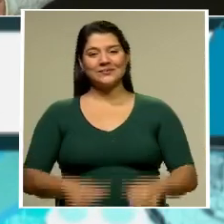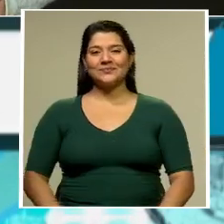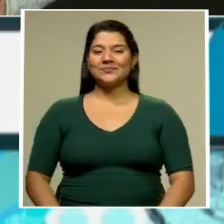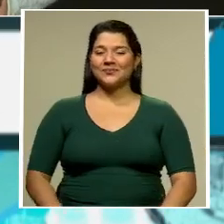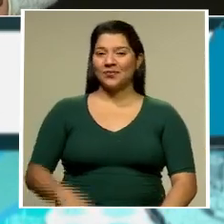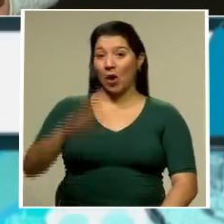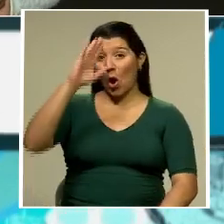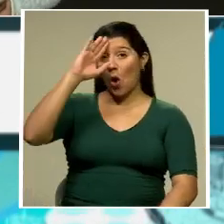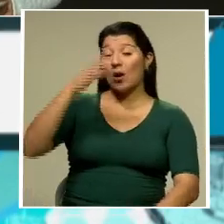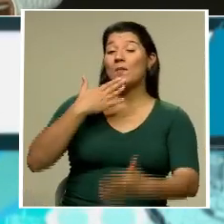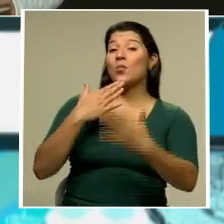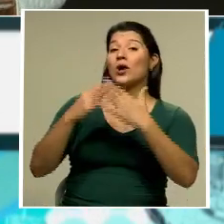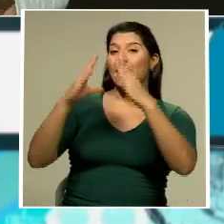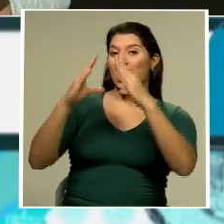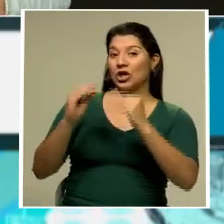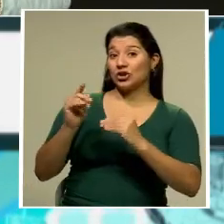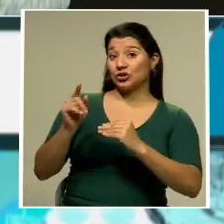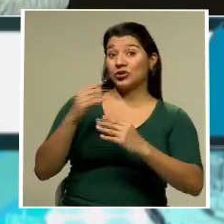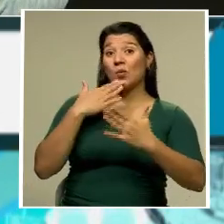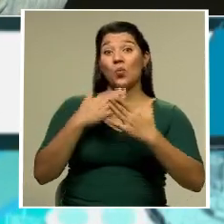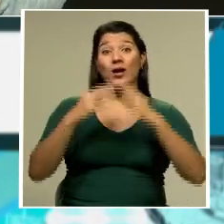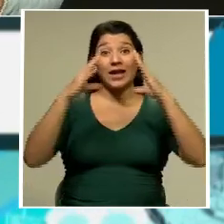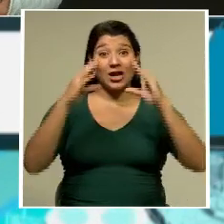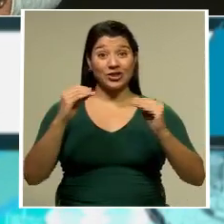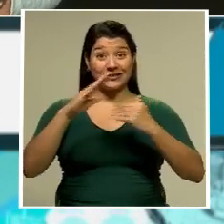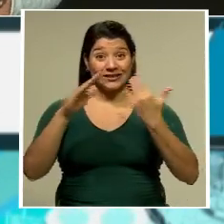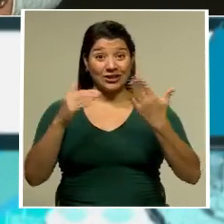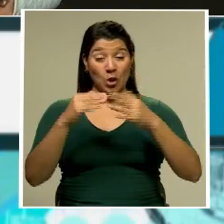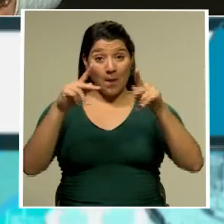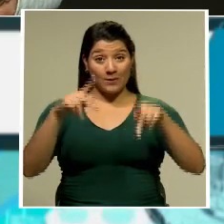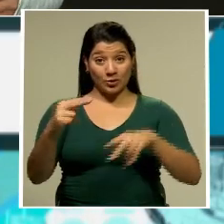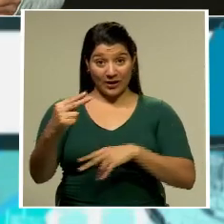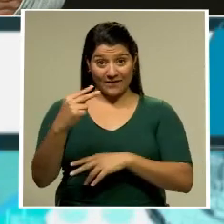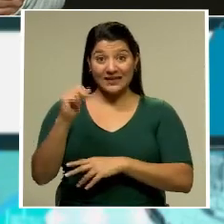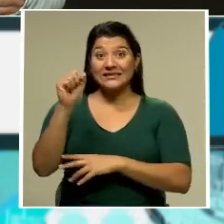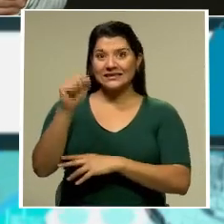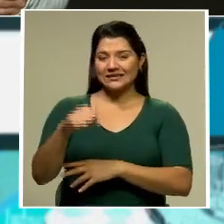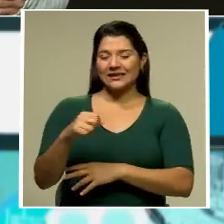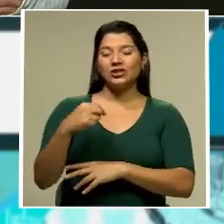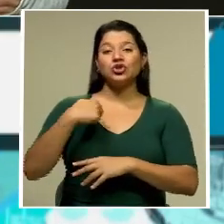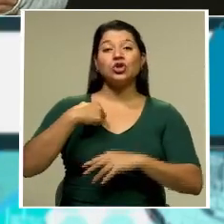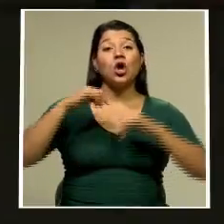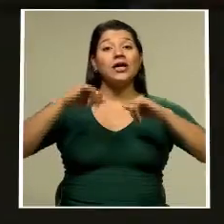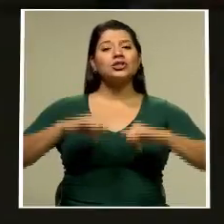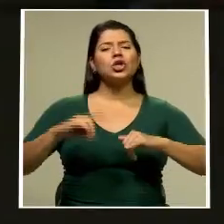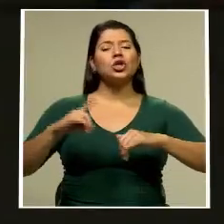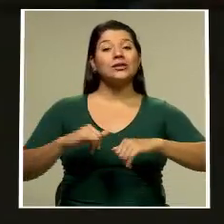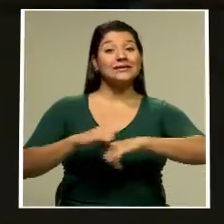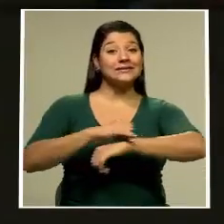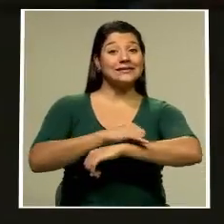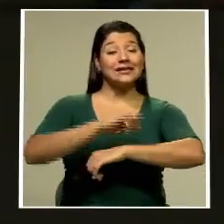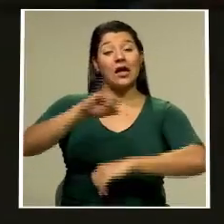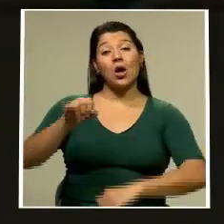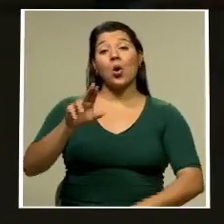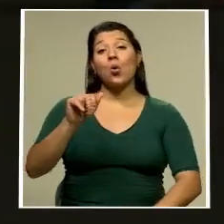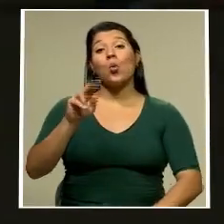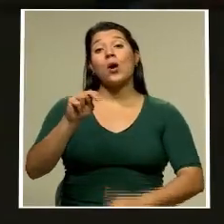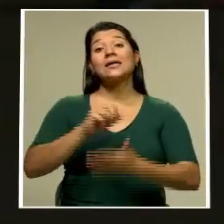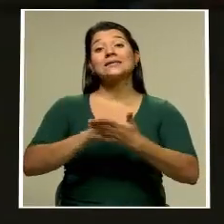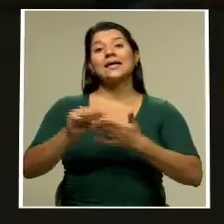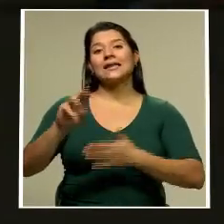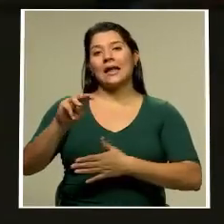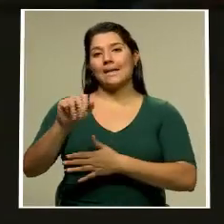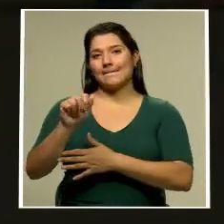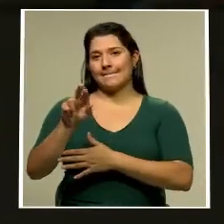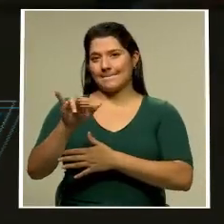¿Qué tal? Muy buenas noches, don Ernesto y amigos televidentes. Tal y como usted lo comenta, nosotros nos encontramos en base 2 en el aeropuerto Juan Santamaría,